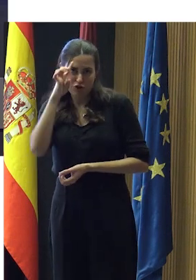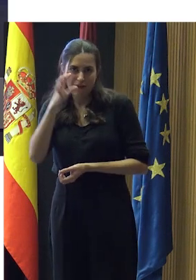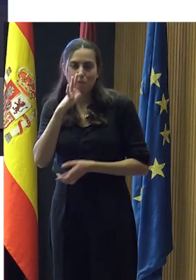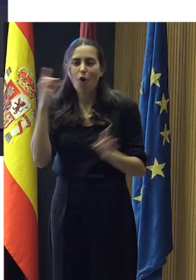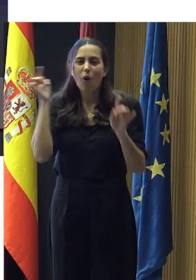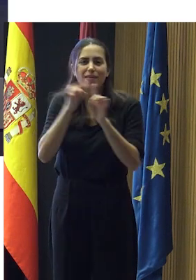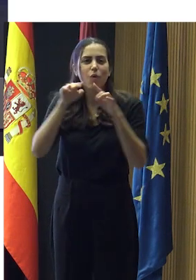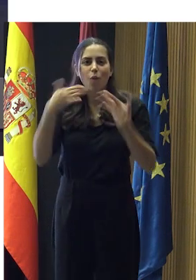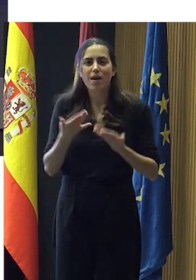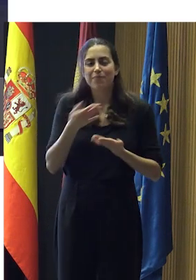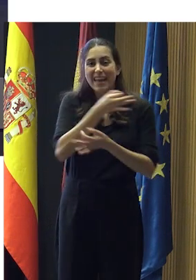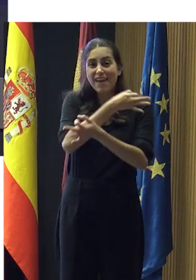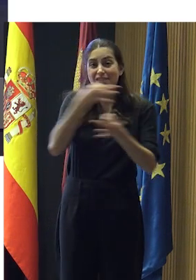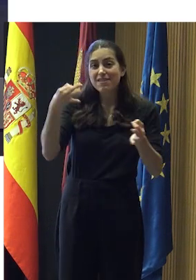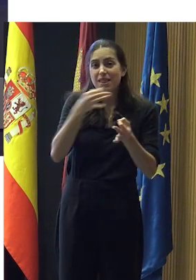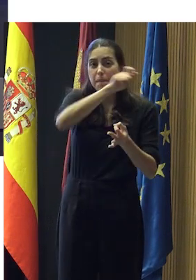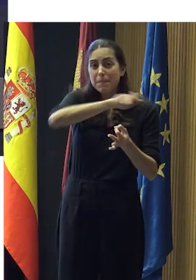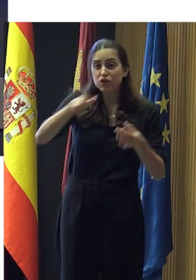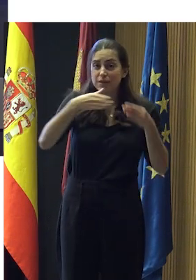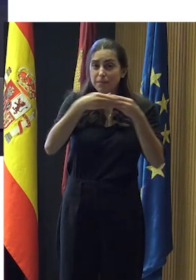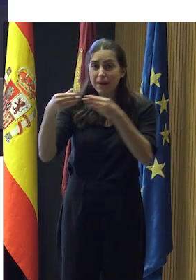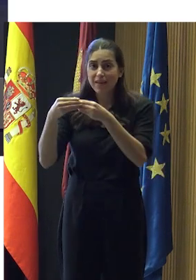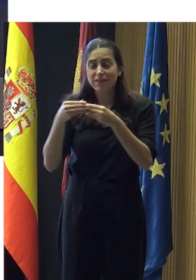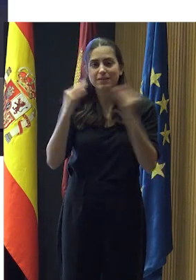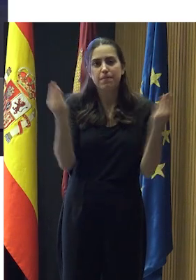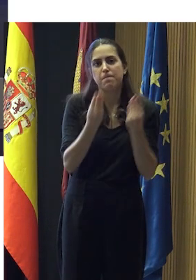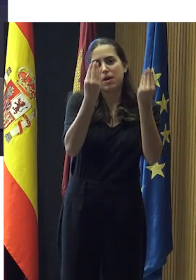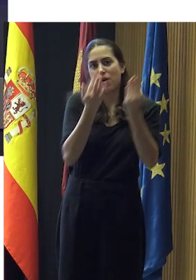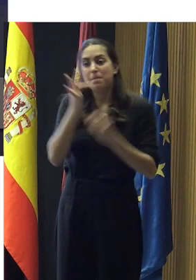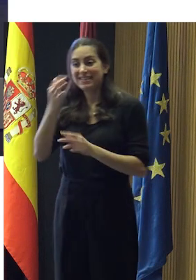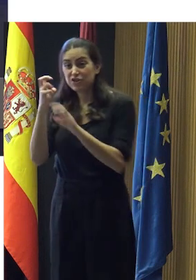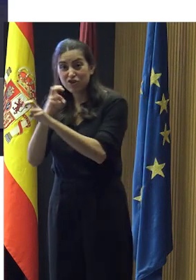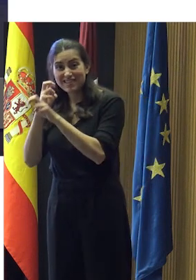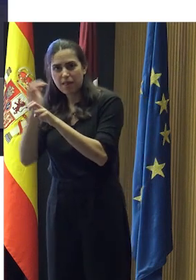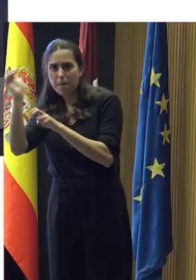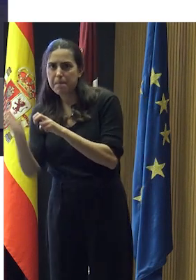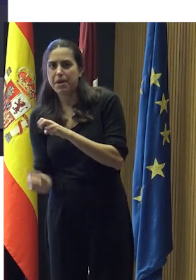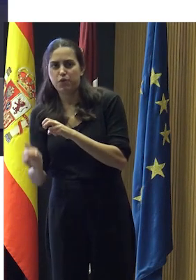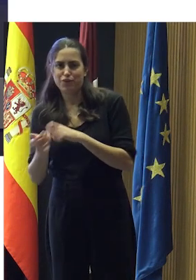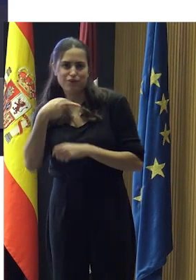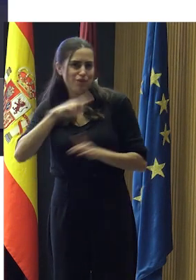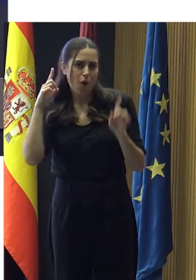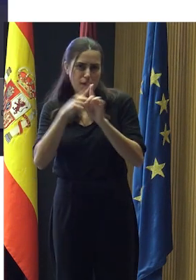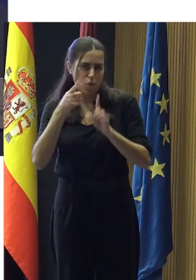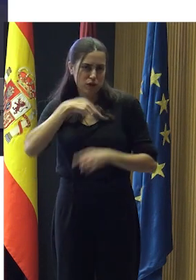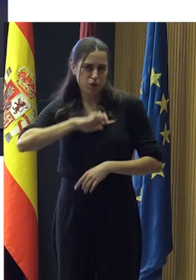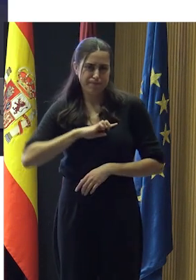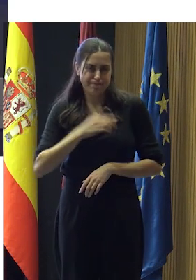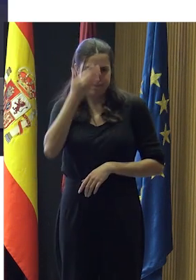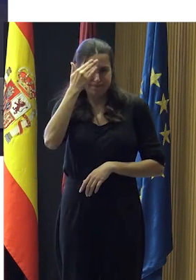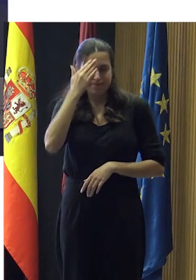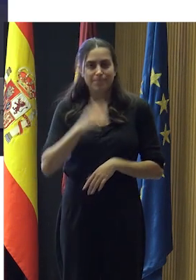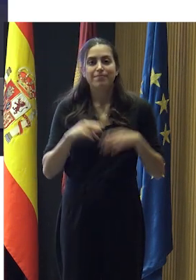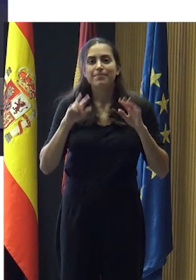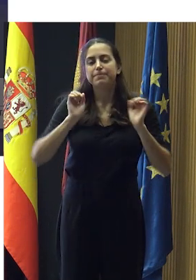ser mejorar la efectividad en los pacientes y disminuir la toxicidad. Vale. En cuanto al cáncer de